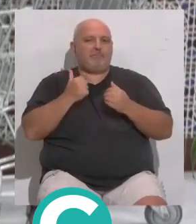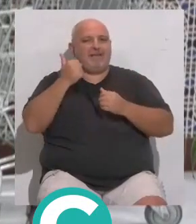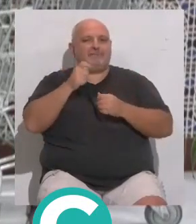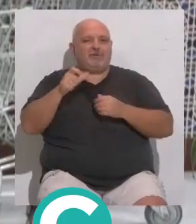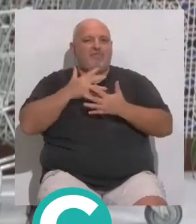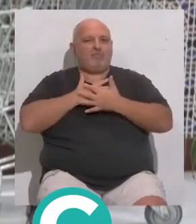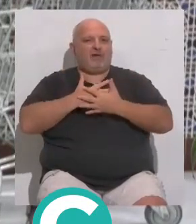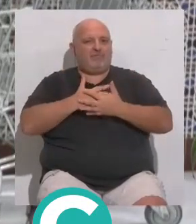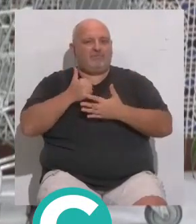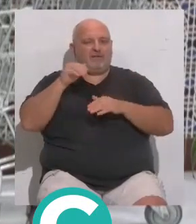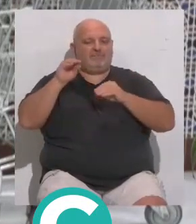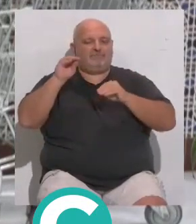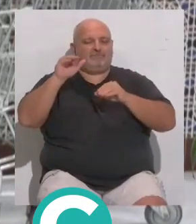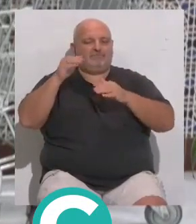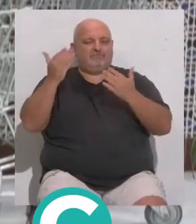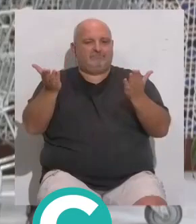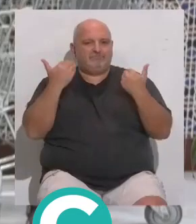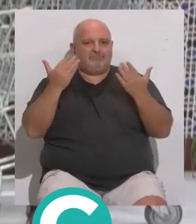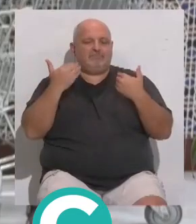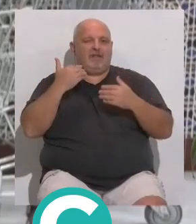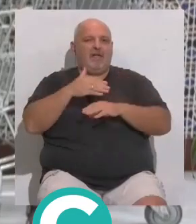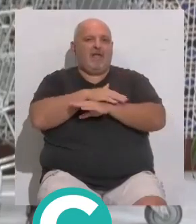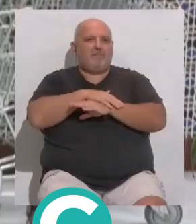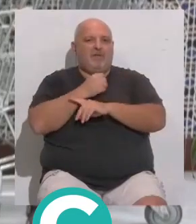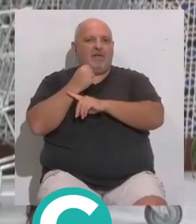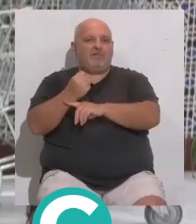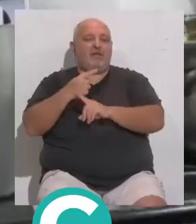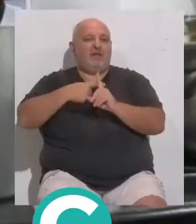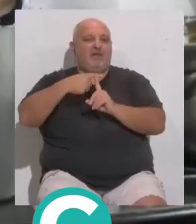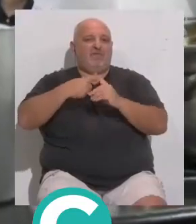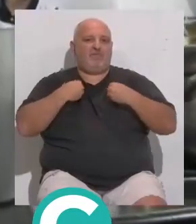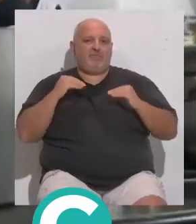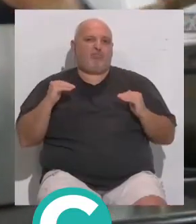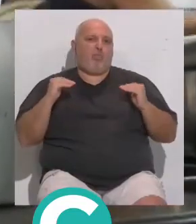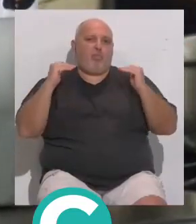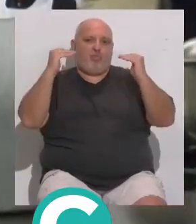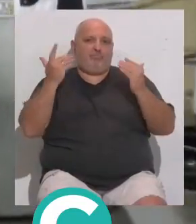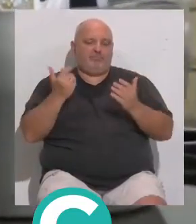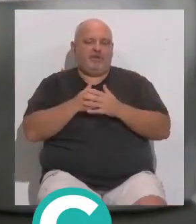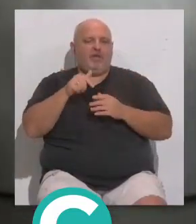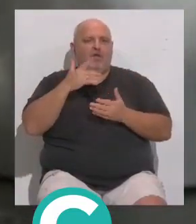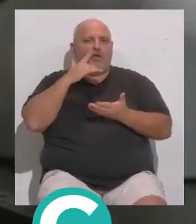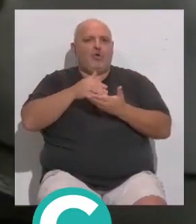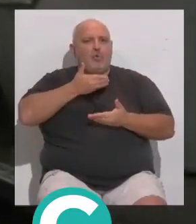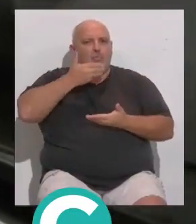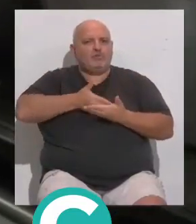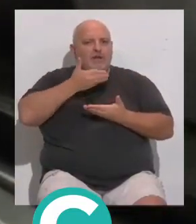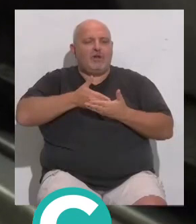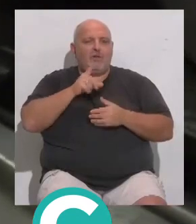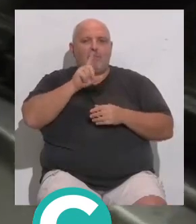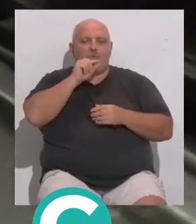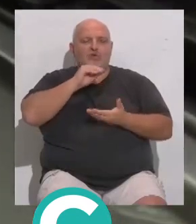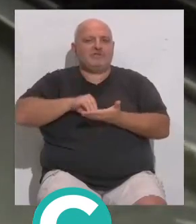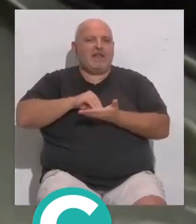personas voluntarias y también más apoyo de todas las administraciones, porque el nivel de vida sube para todos. Hoy había de comer puchero y pollo